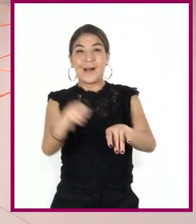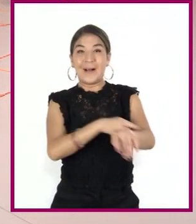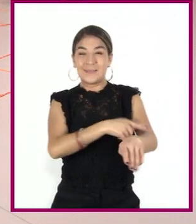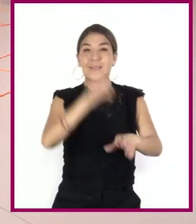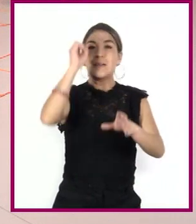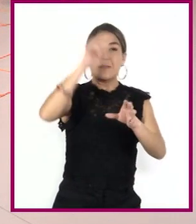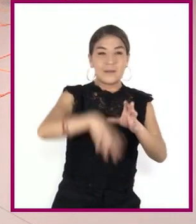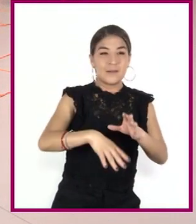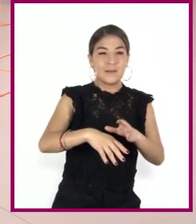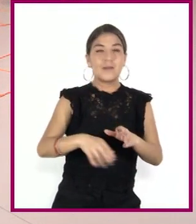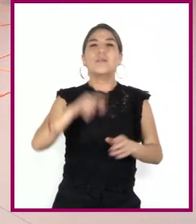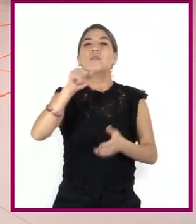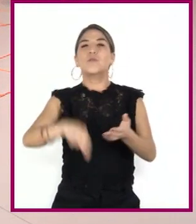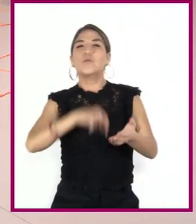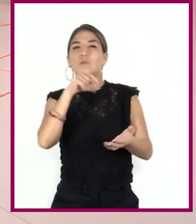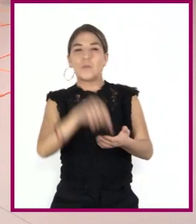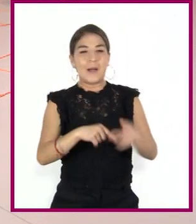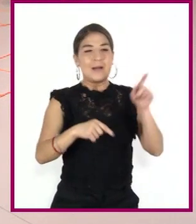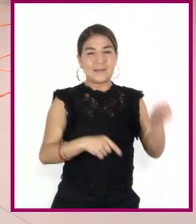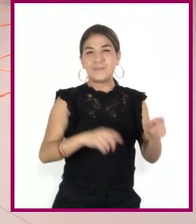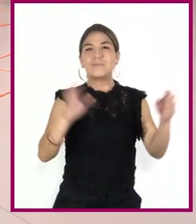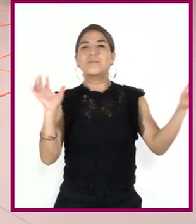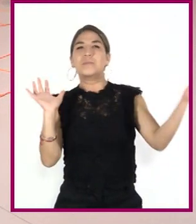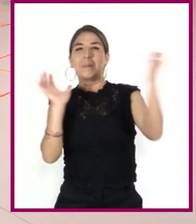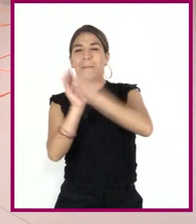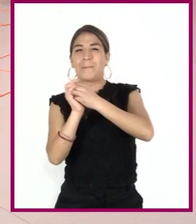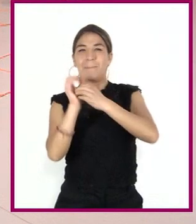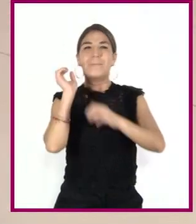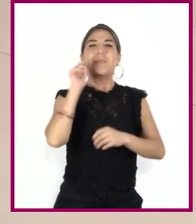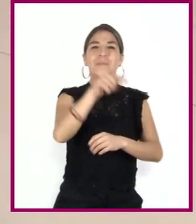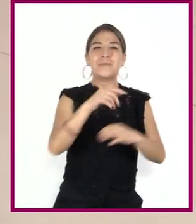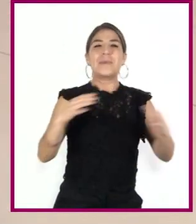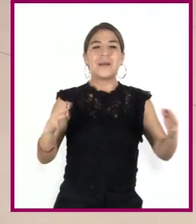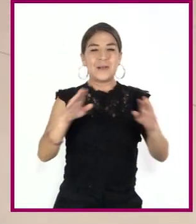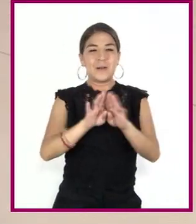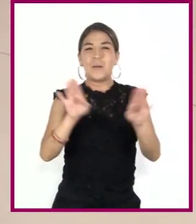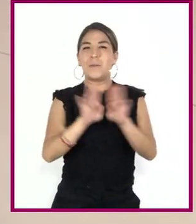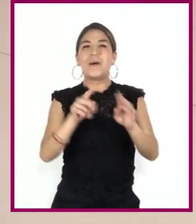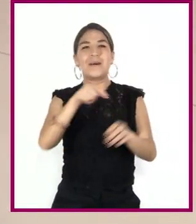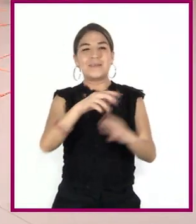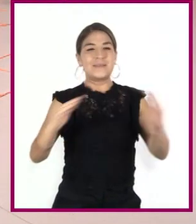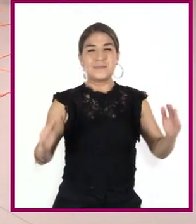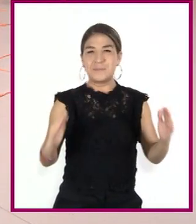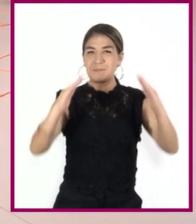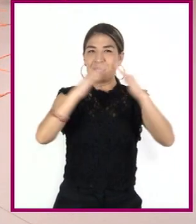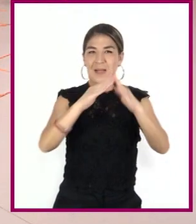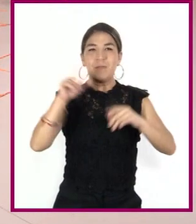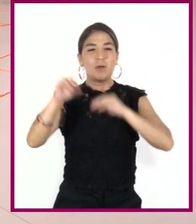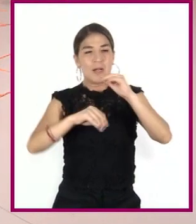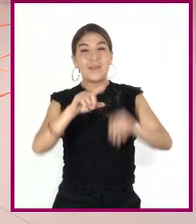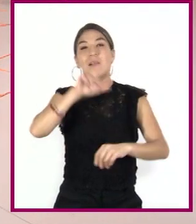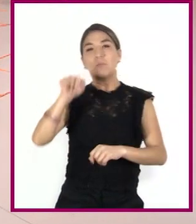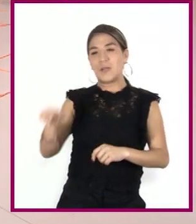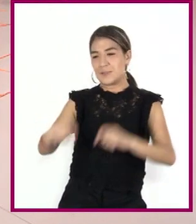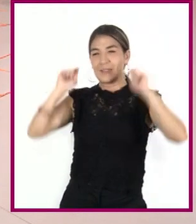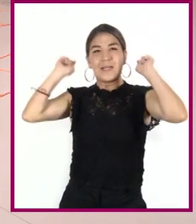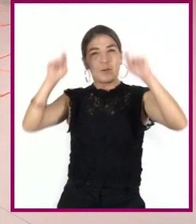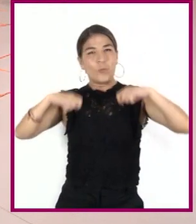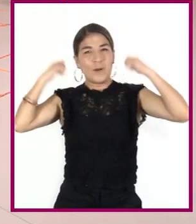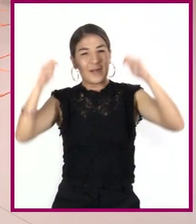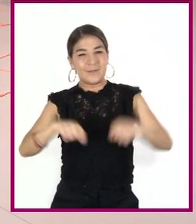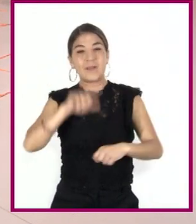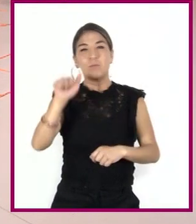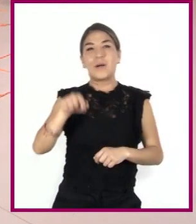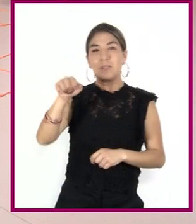calcetines van a pasar a la zona del receptor a formar su pirámide. Después van a tomar su cuerda, van a avanzar a la base